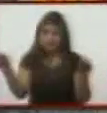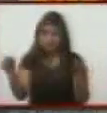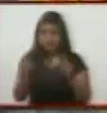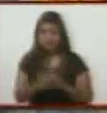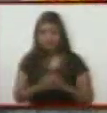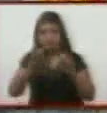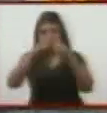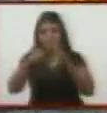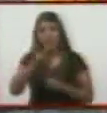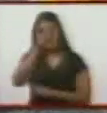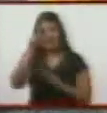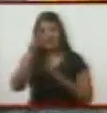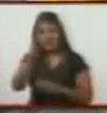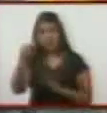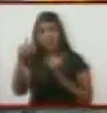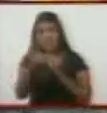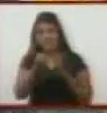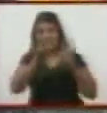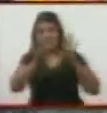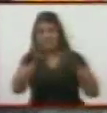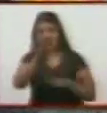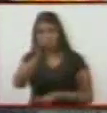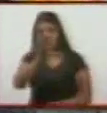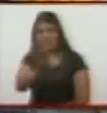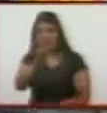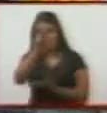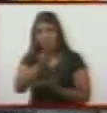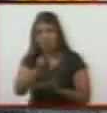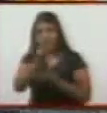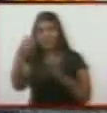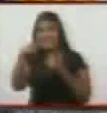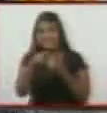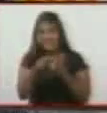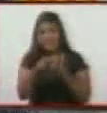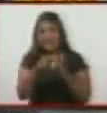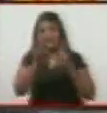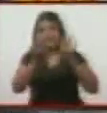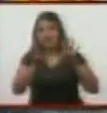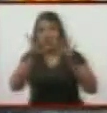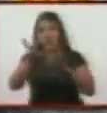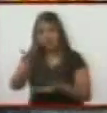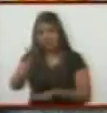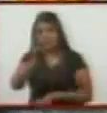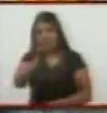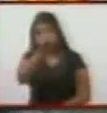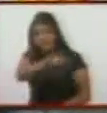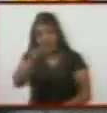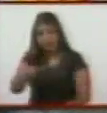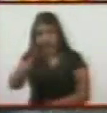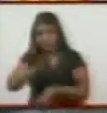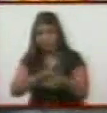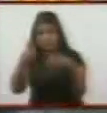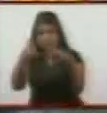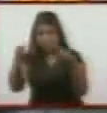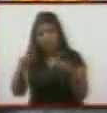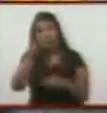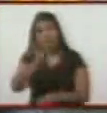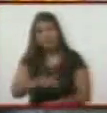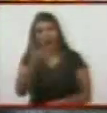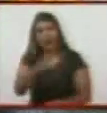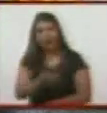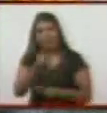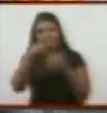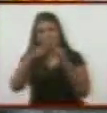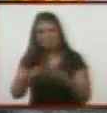tenemos 22.705 kilos, 1.482 ciudadanos detenidos y llevamos también la cantidad